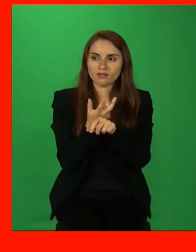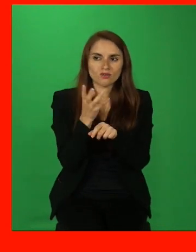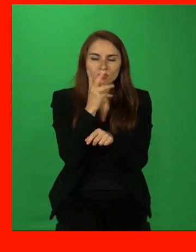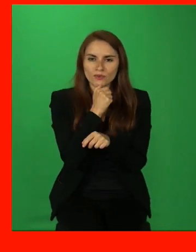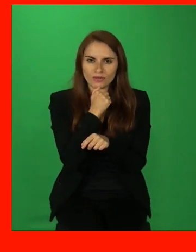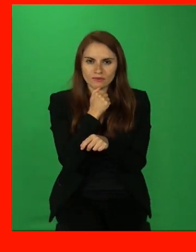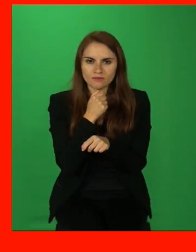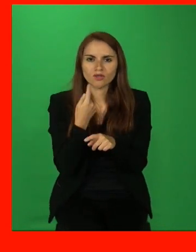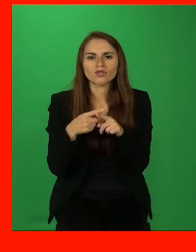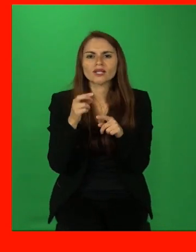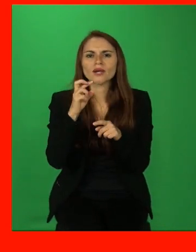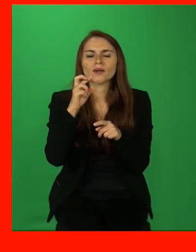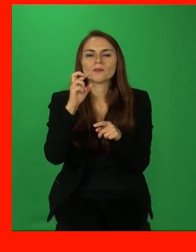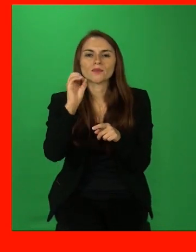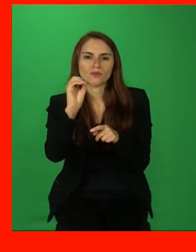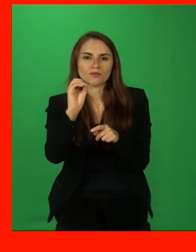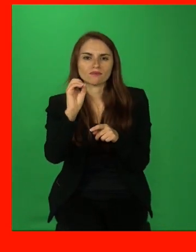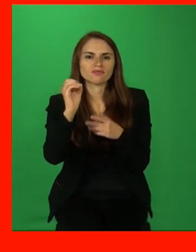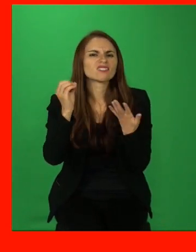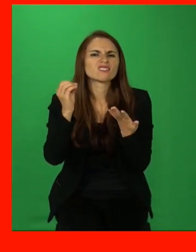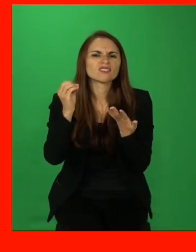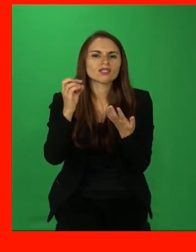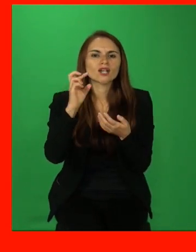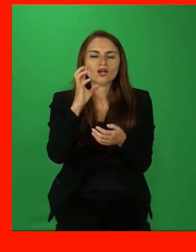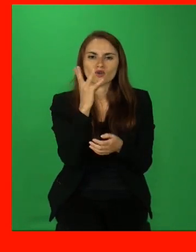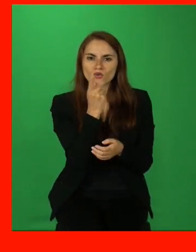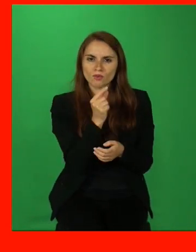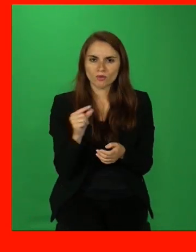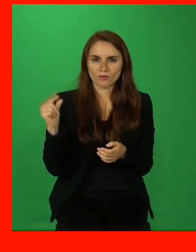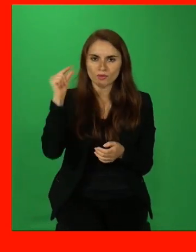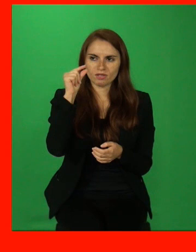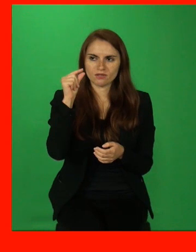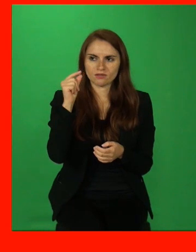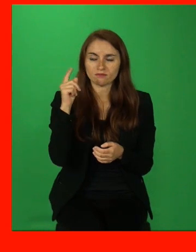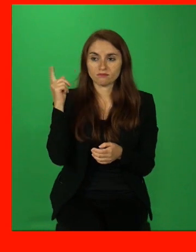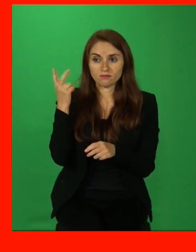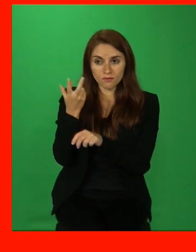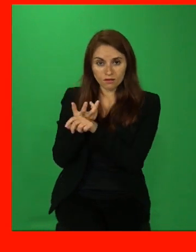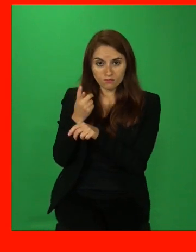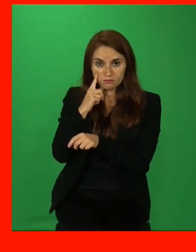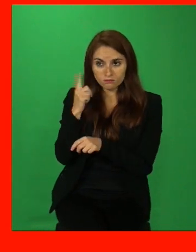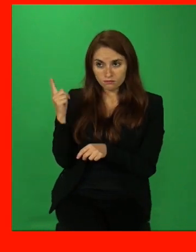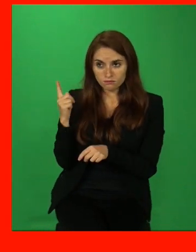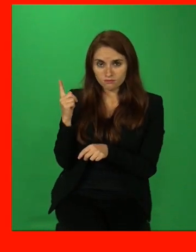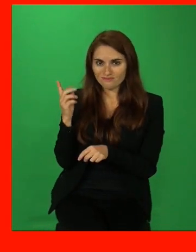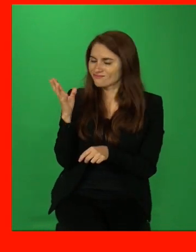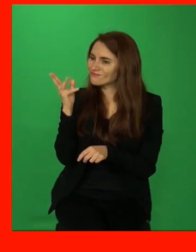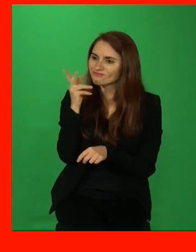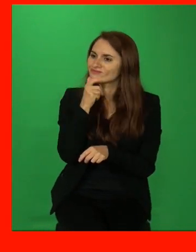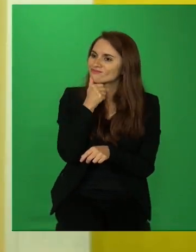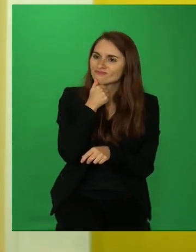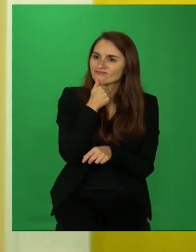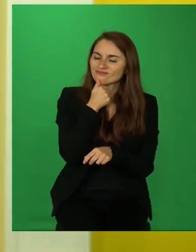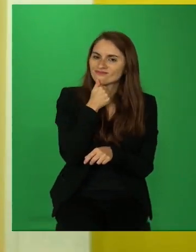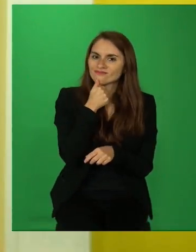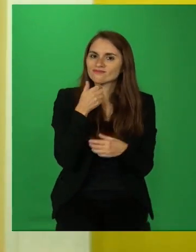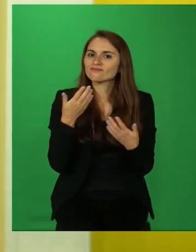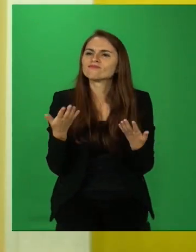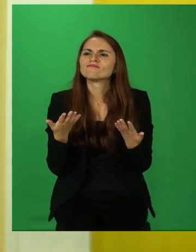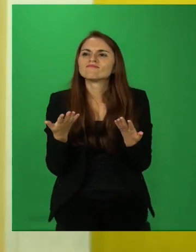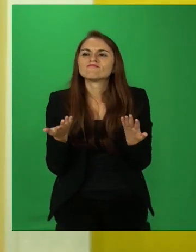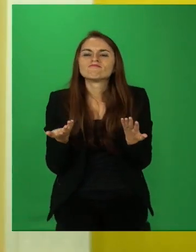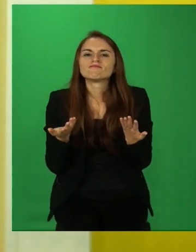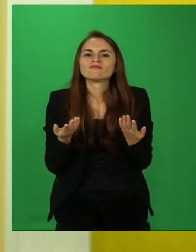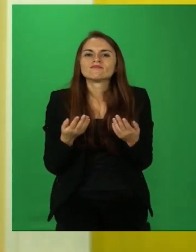palabra cuál vendría por de potencia hay potencias acá no hay potencias viste